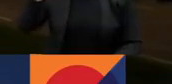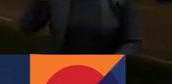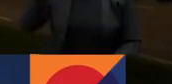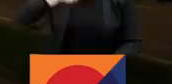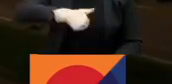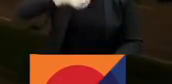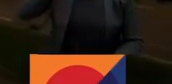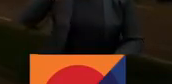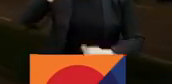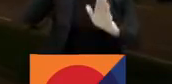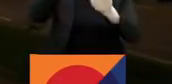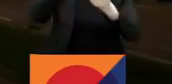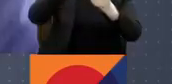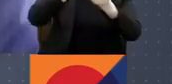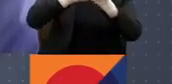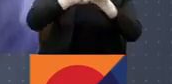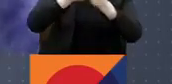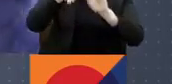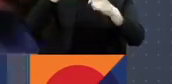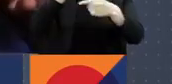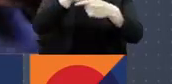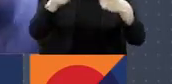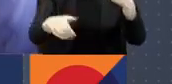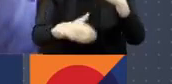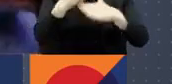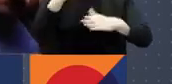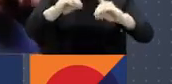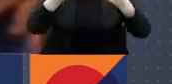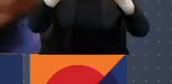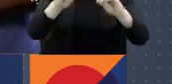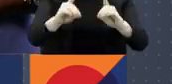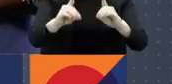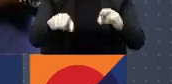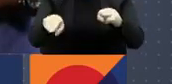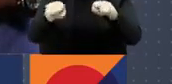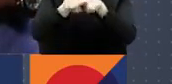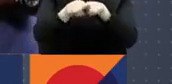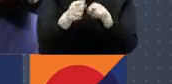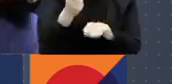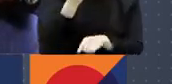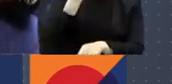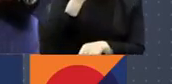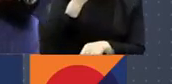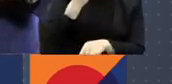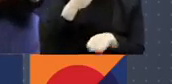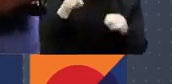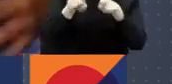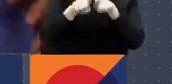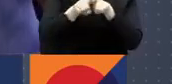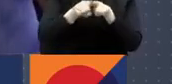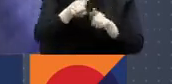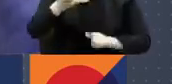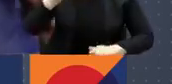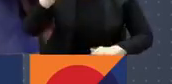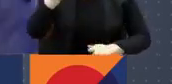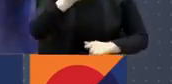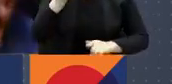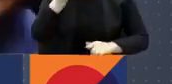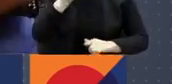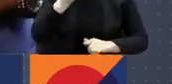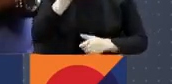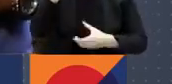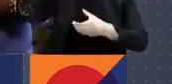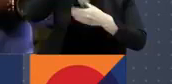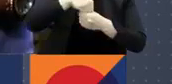antioqueños las nuevas medidas que regirán la próxima semana. Al igual que durante estos días, el lunes habrá un toque de queda seguido